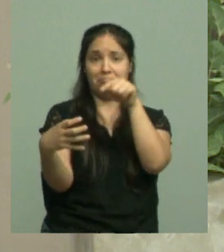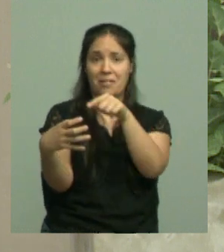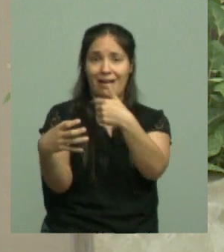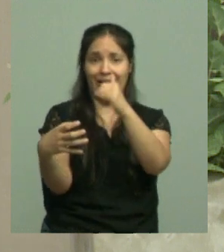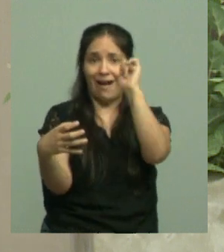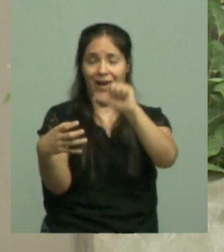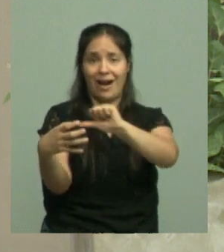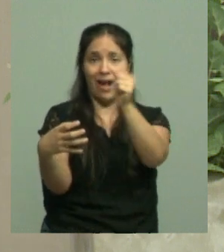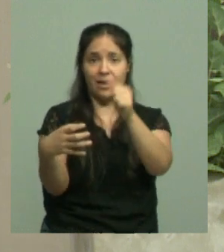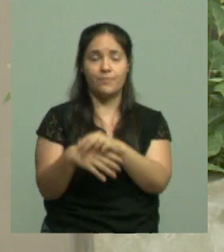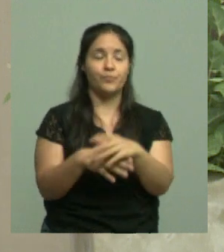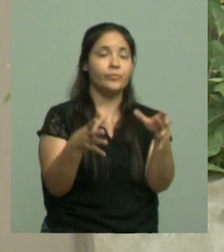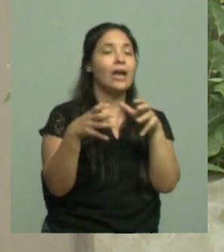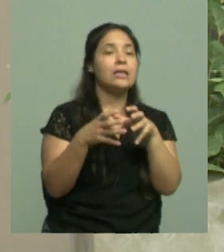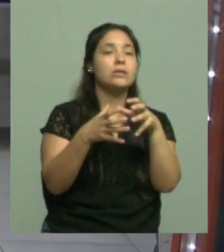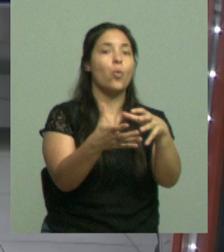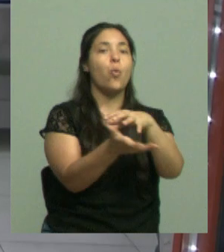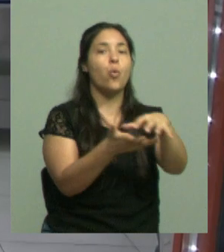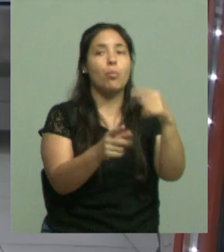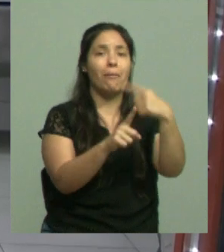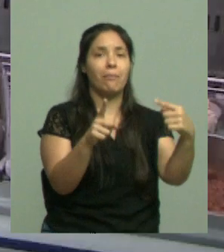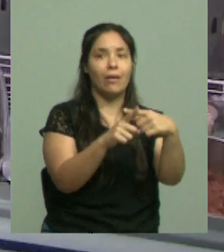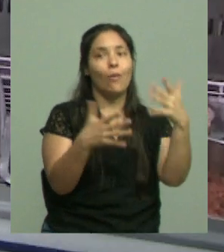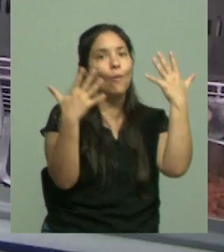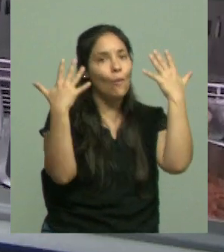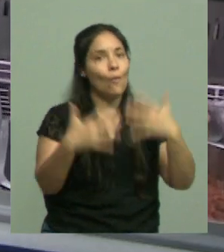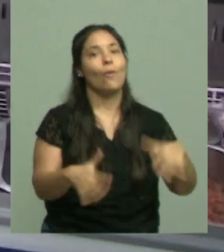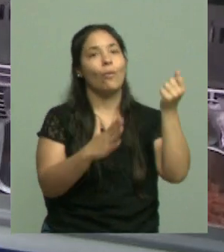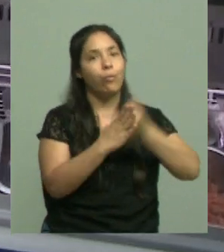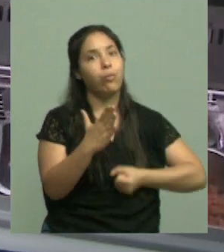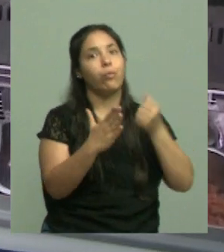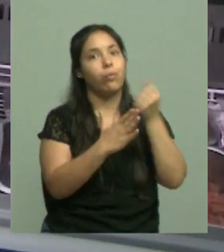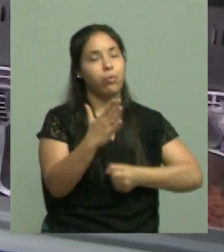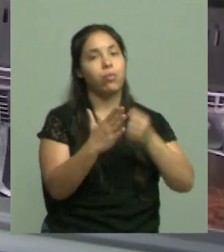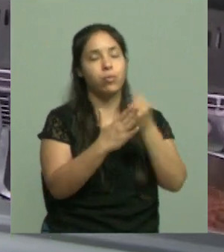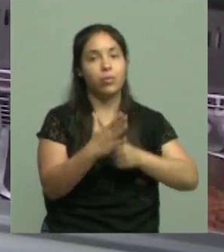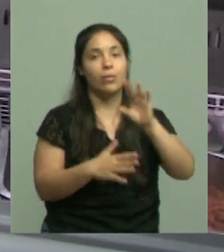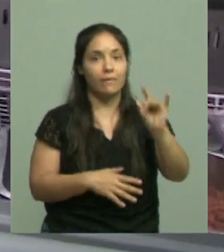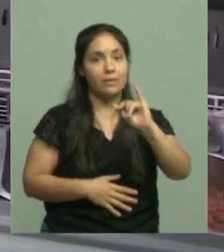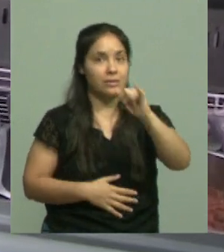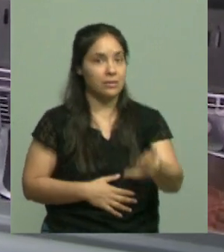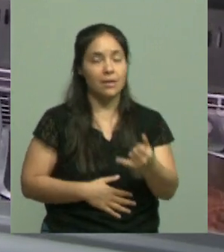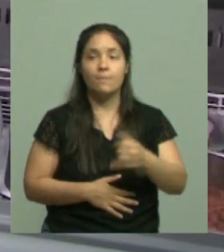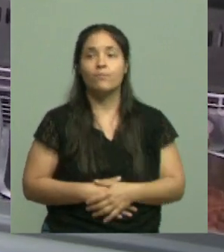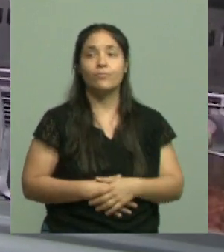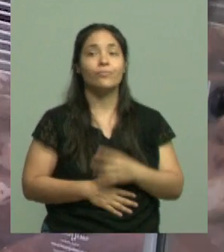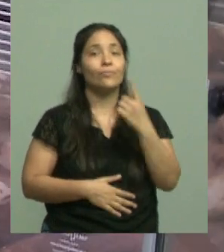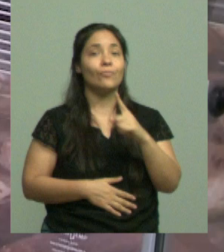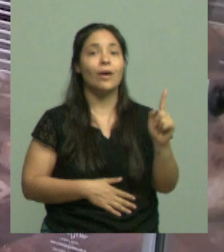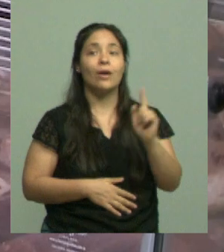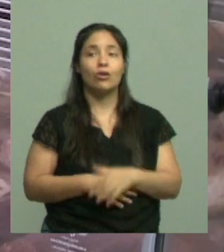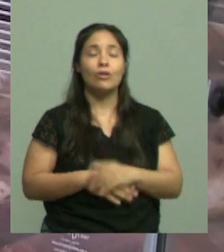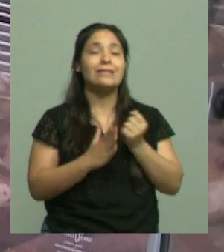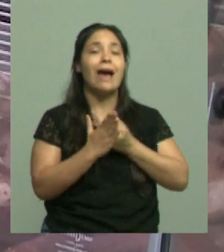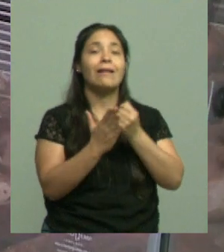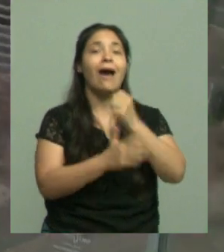Las clases medias estamos haciendo un sacrificio muy, muy grande. El tema es que no sabemos hasta dónde llega ese